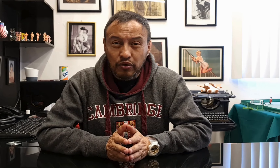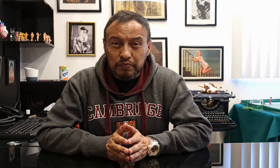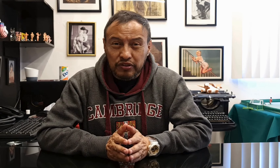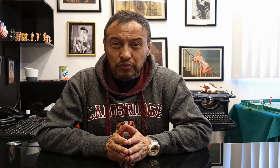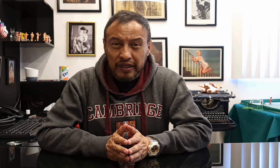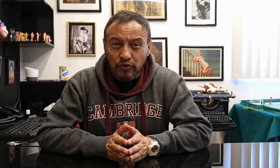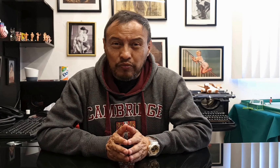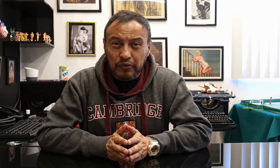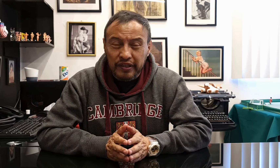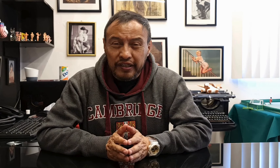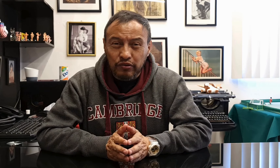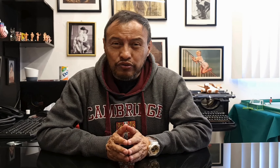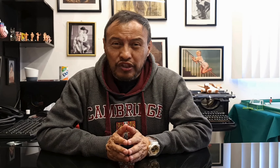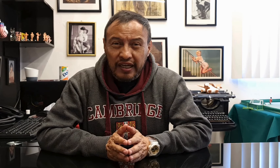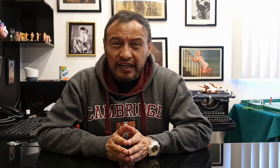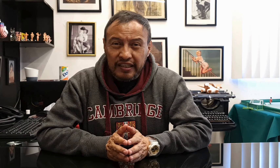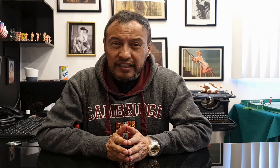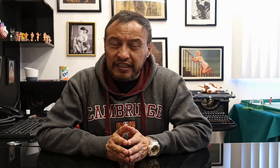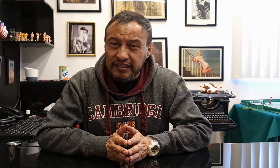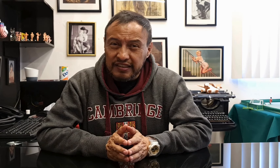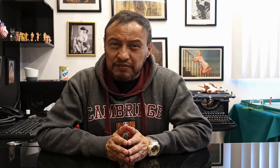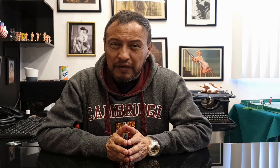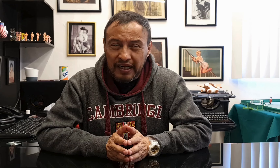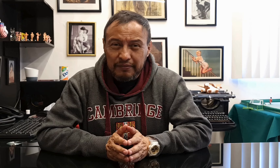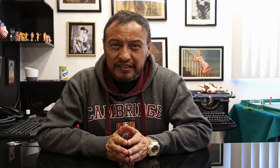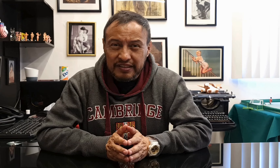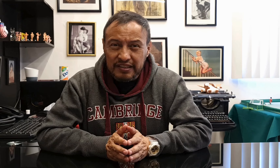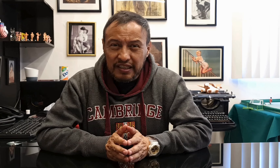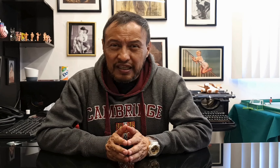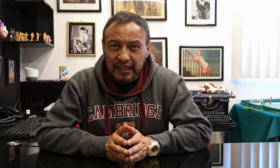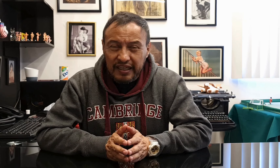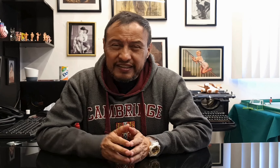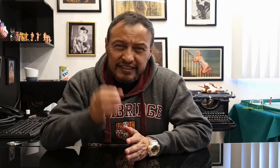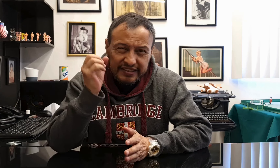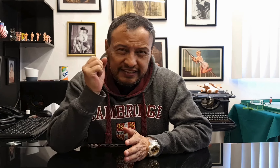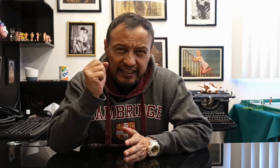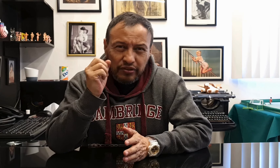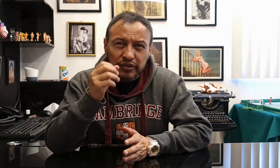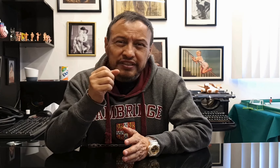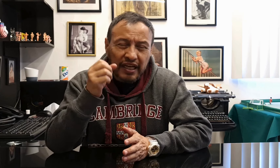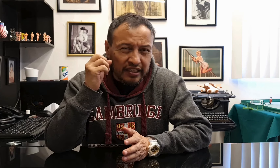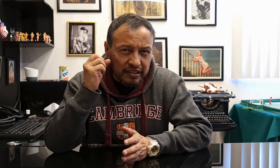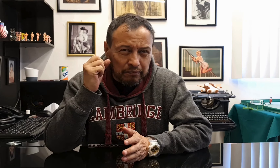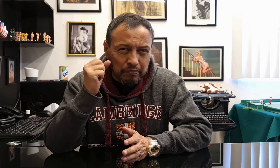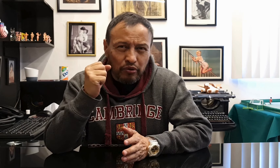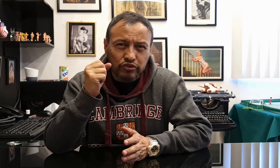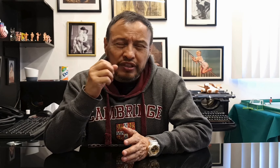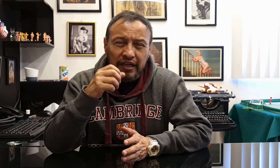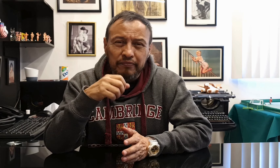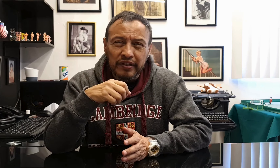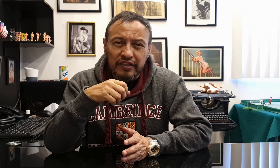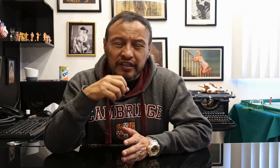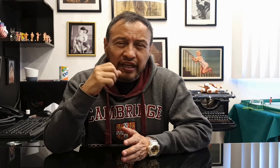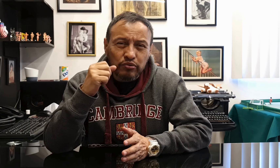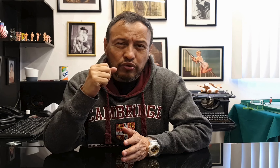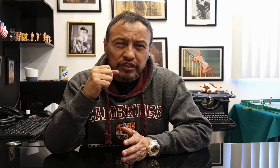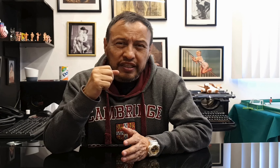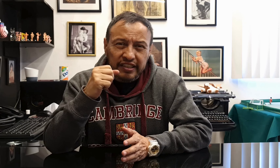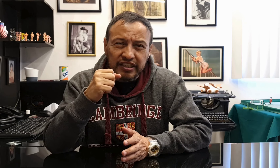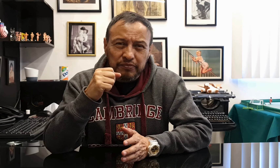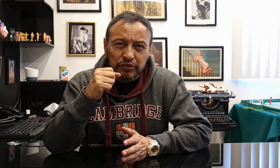Andrés Manuel López Obrador, pueden encontrar ahí en esas palabras ese sello, esa impronta